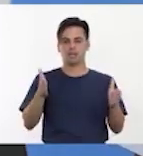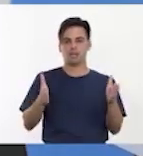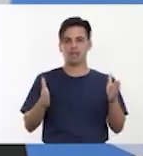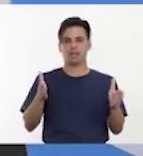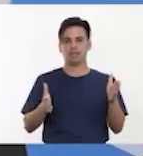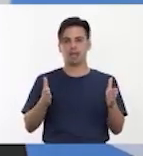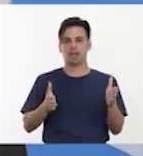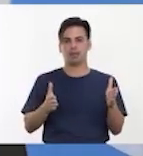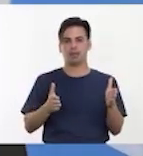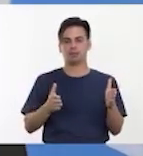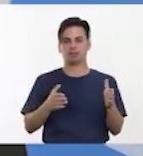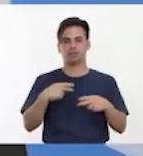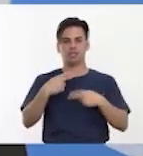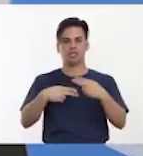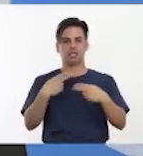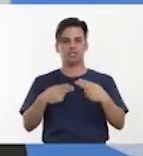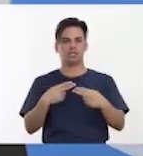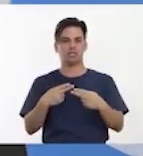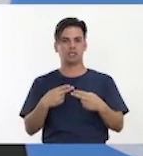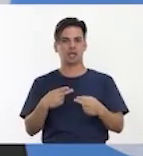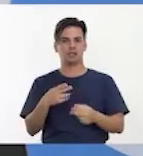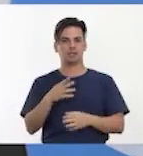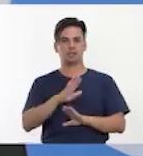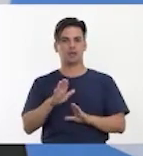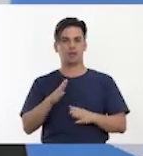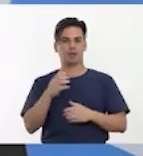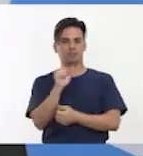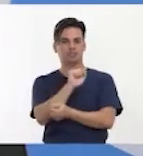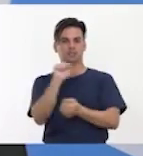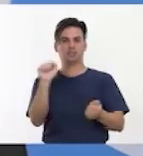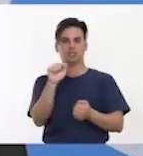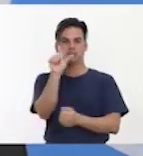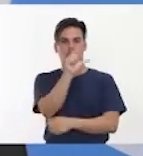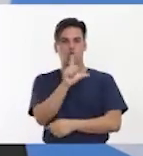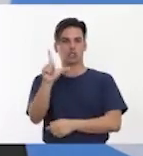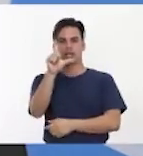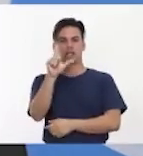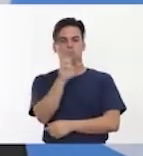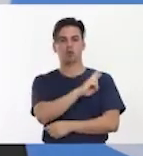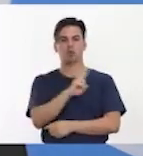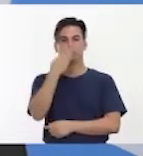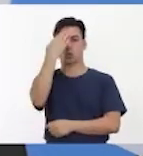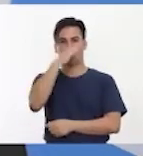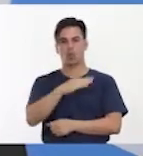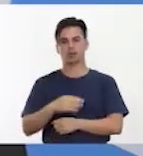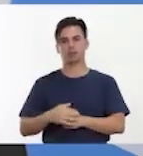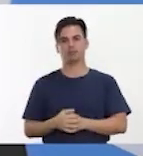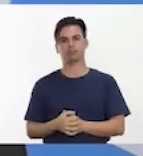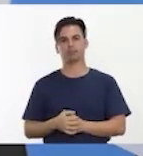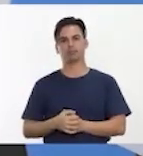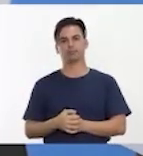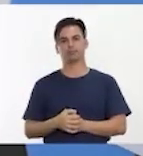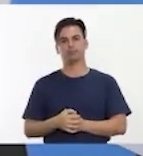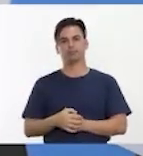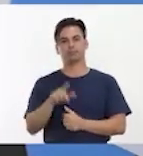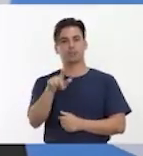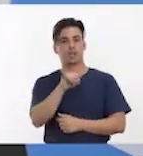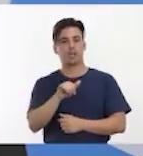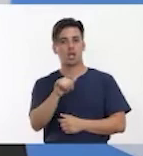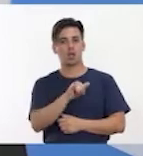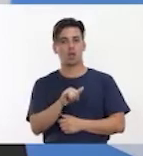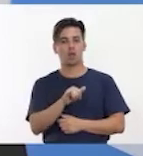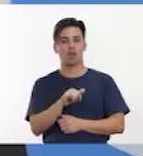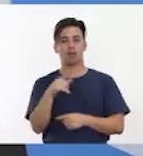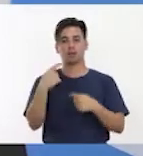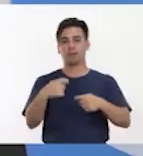se produce la declaración del carácter socialista de la Revolución Cubana. Igualmente, deberán